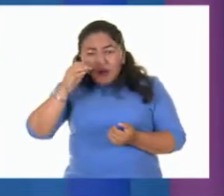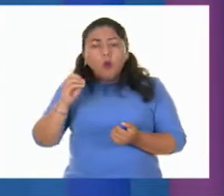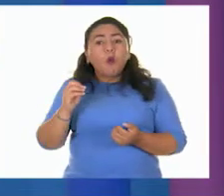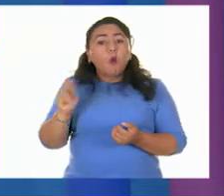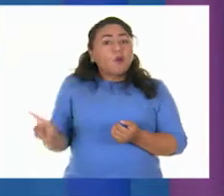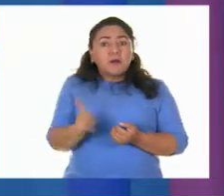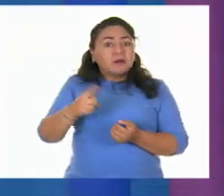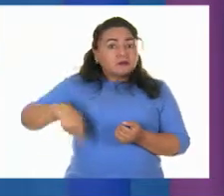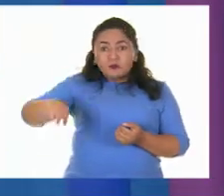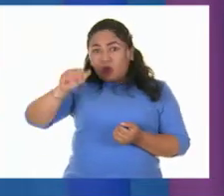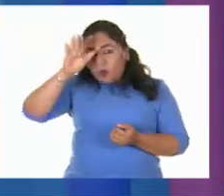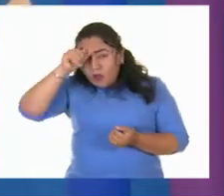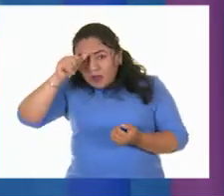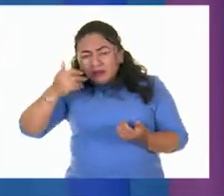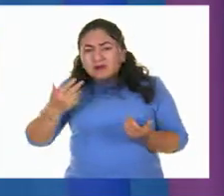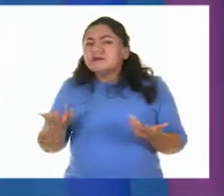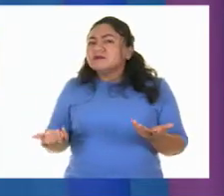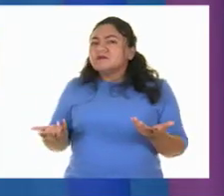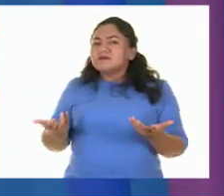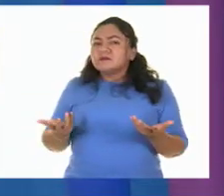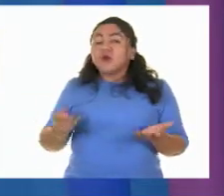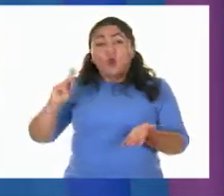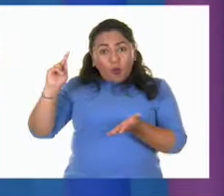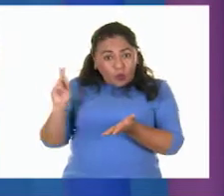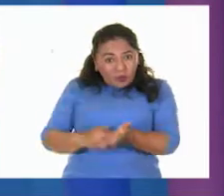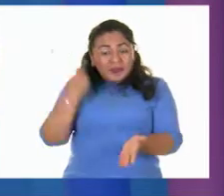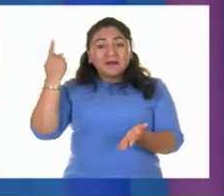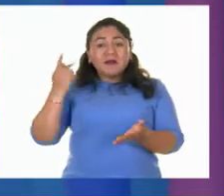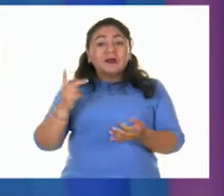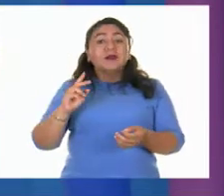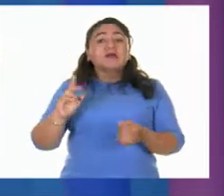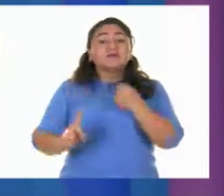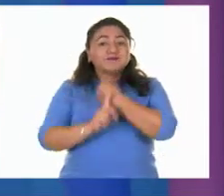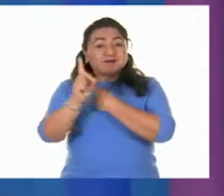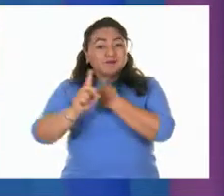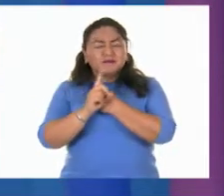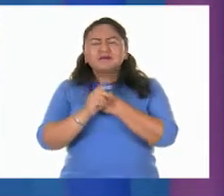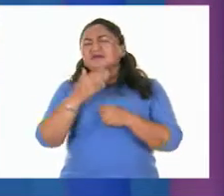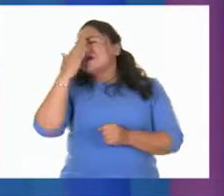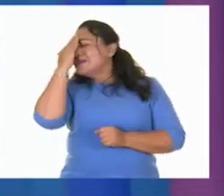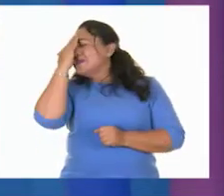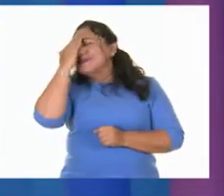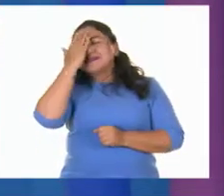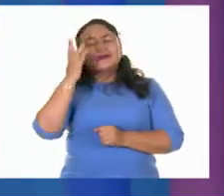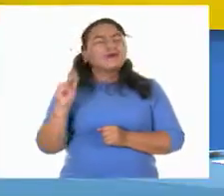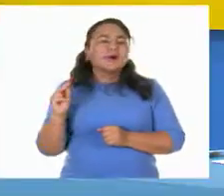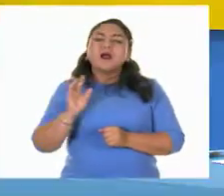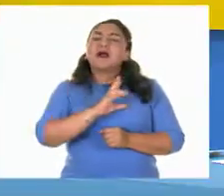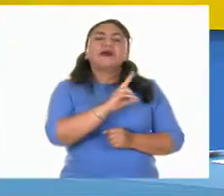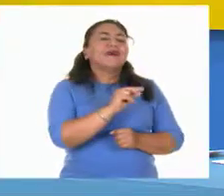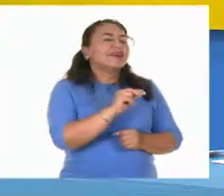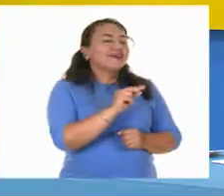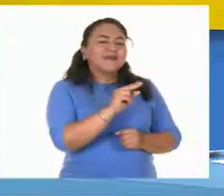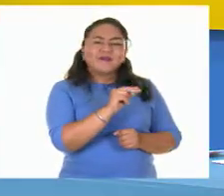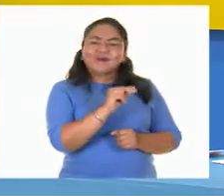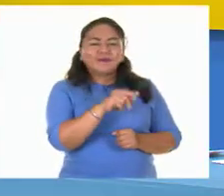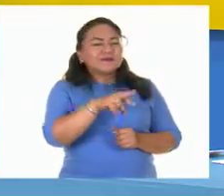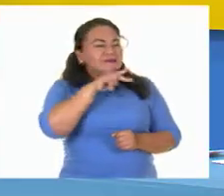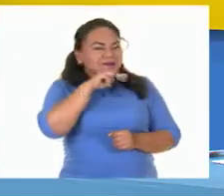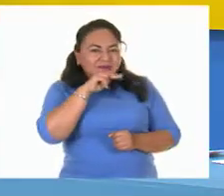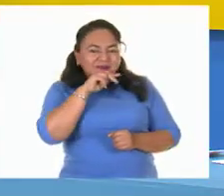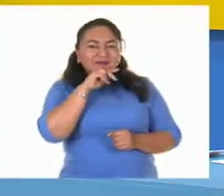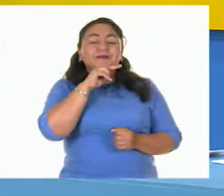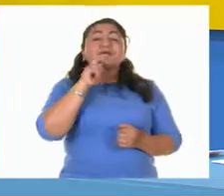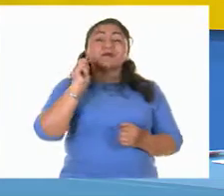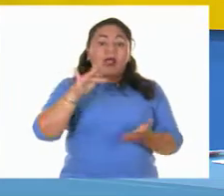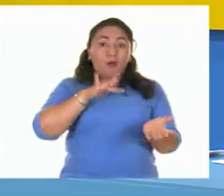el pueblo de acuerdo con esta medida? ¿Otra vez vamos a tener una revuelta popular? No, ya no, por favor. No te preocupes. Al contrario, el